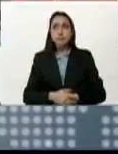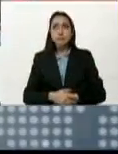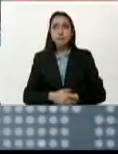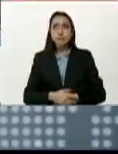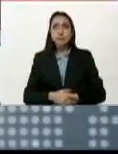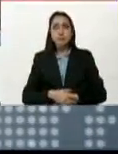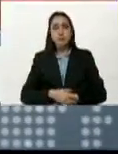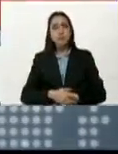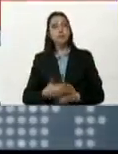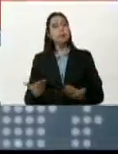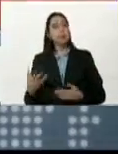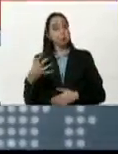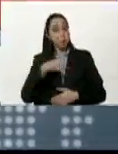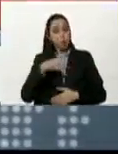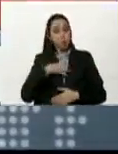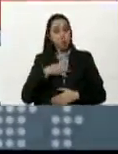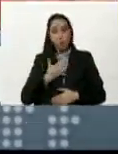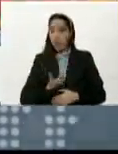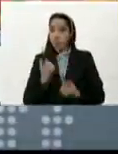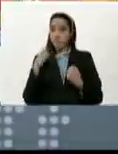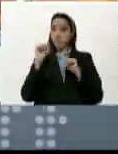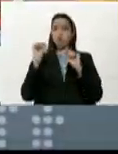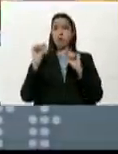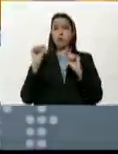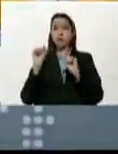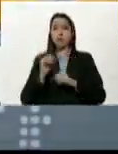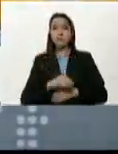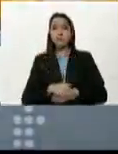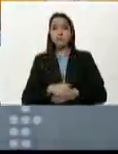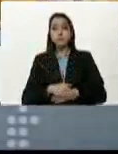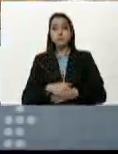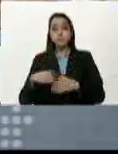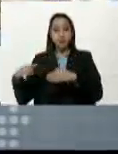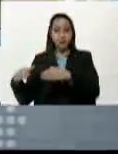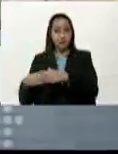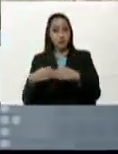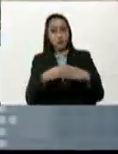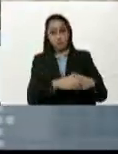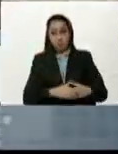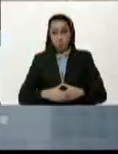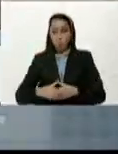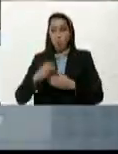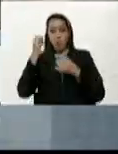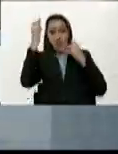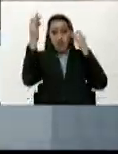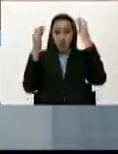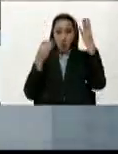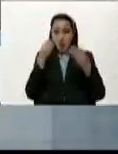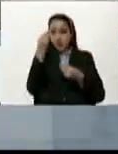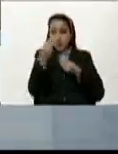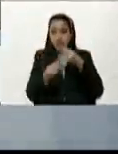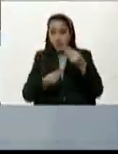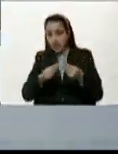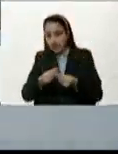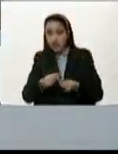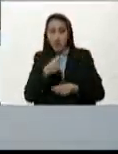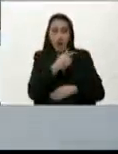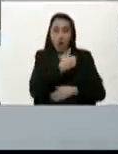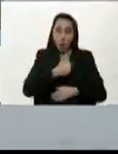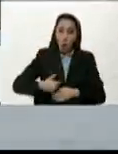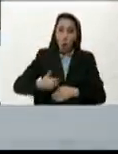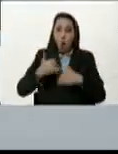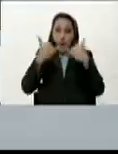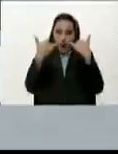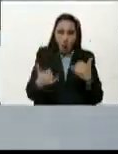y no se puede imponer el extremismo ideológico que se ha impuesto con iván duque